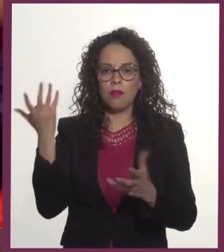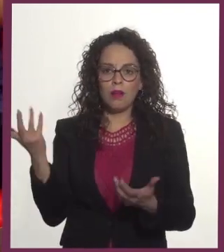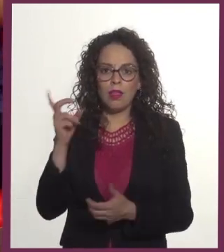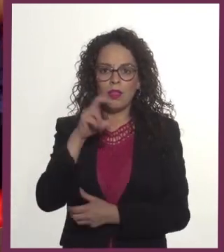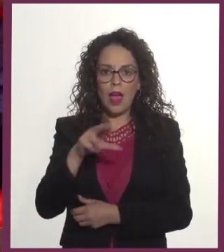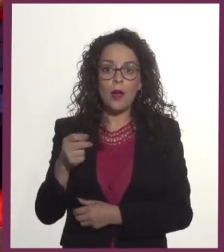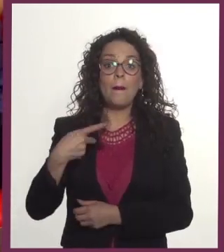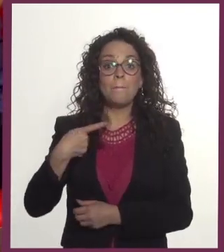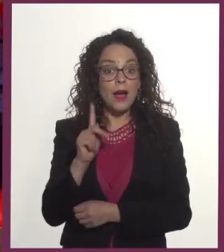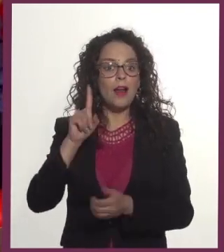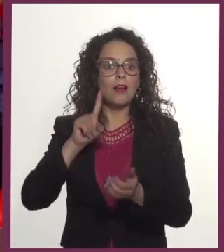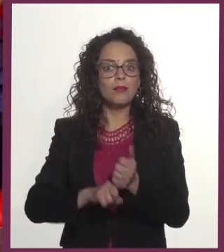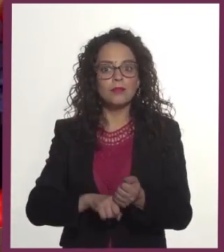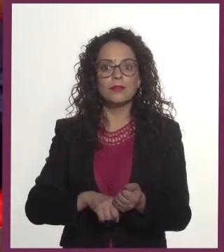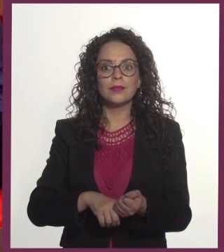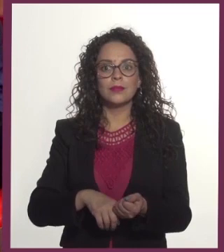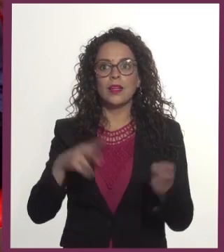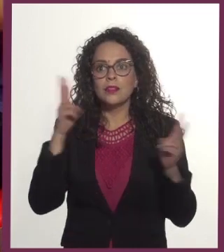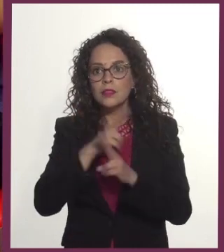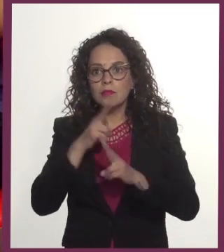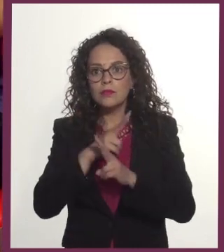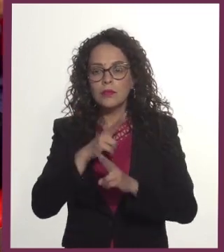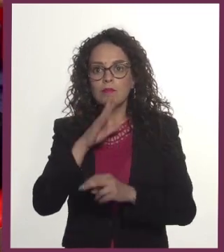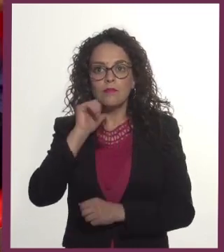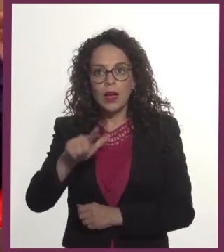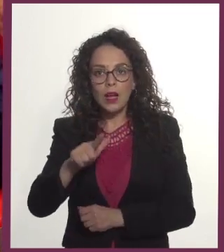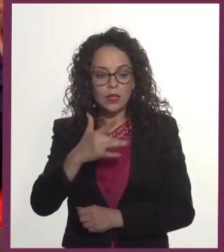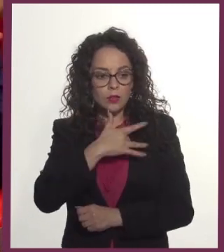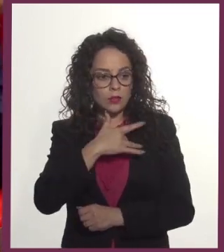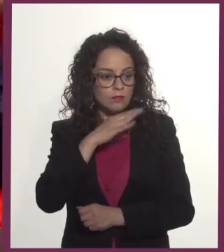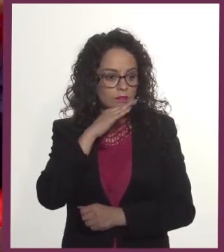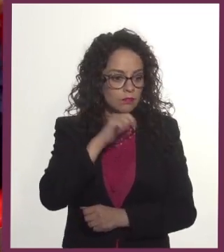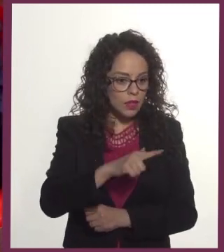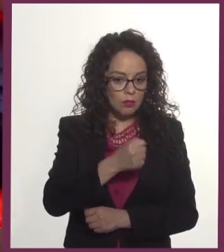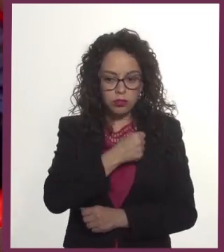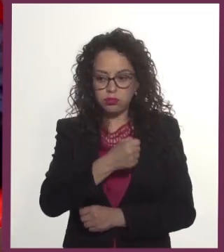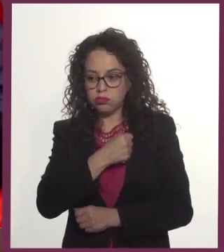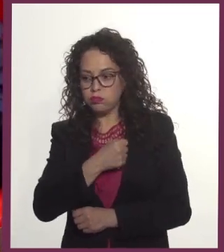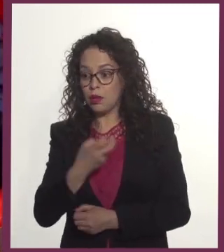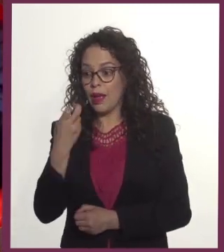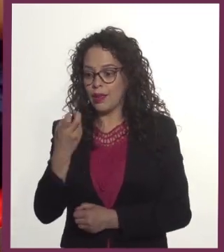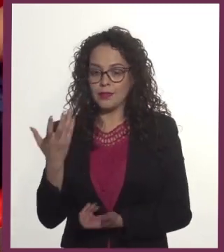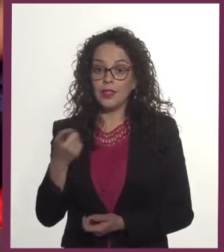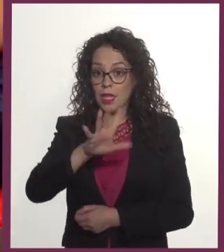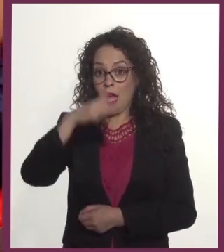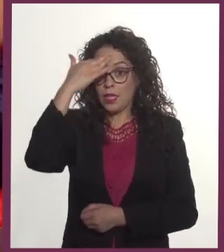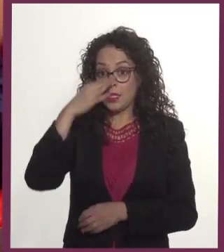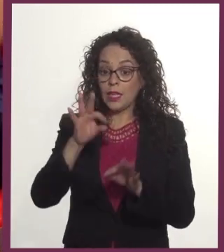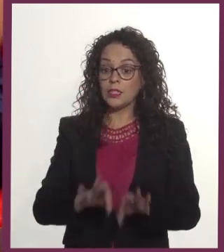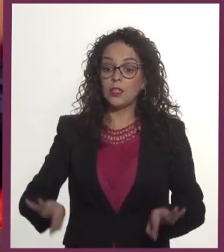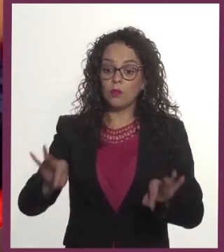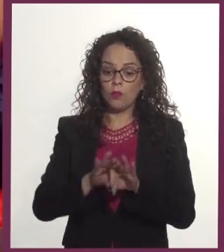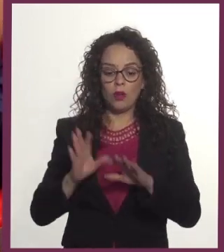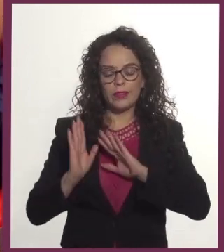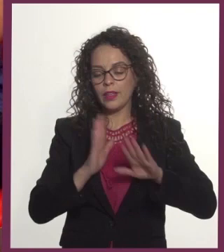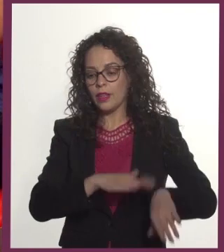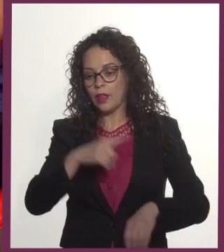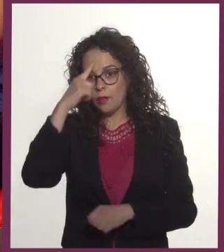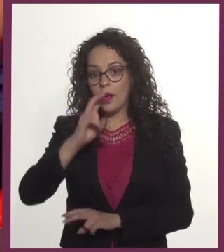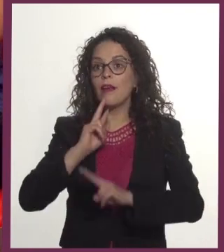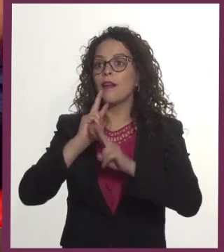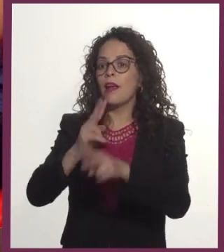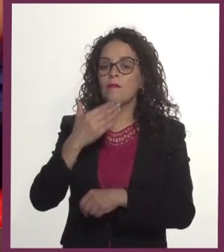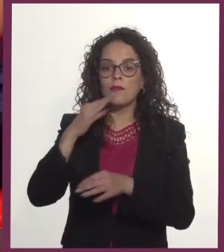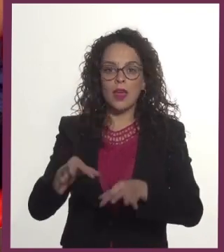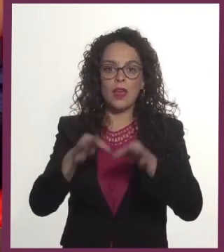con esto nuestra respiración. Y como ya vimos, es básica para que nuestra voz se escuche bien. Se nos seca la boca y